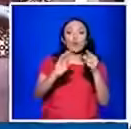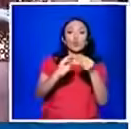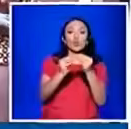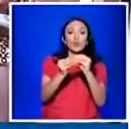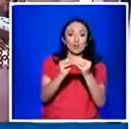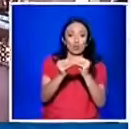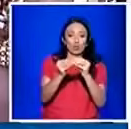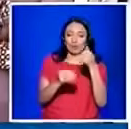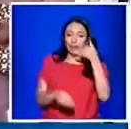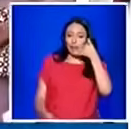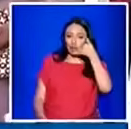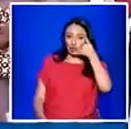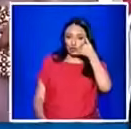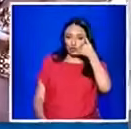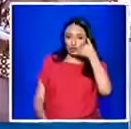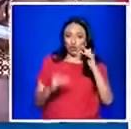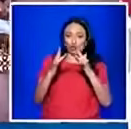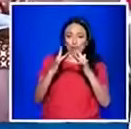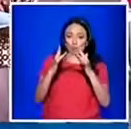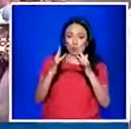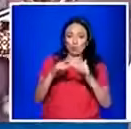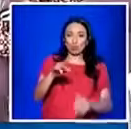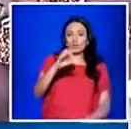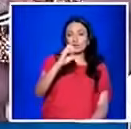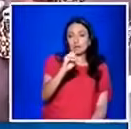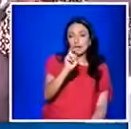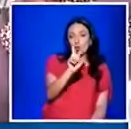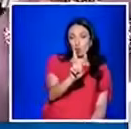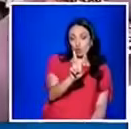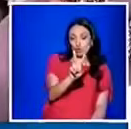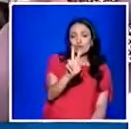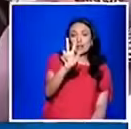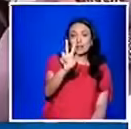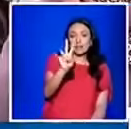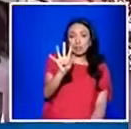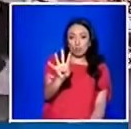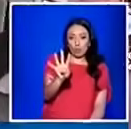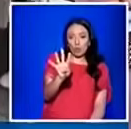número de teléfono acá en el cantón Rumiñahui es del